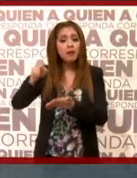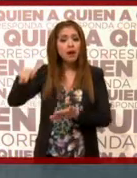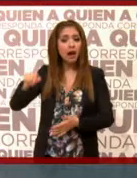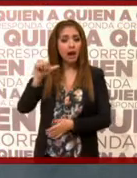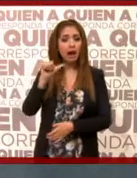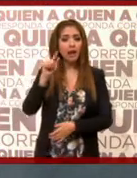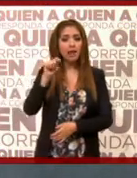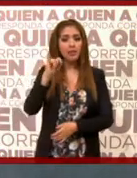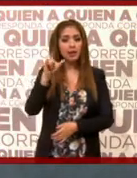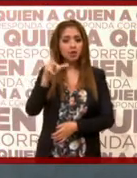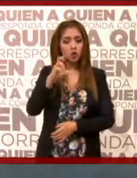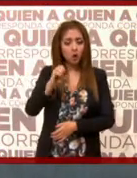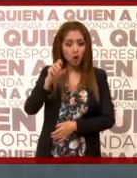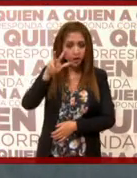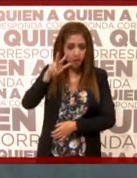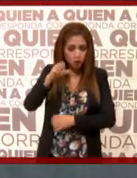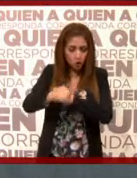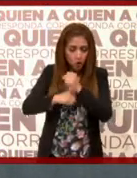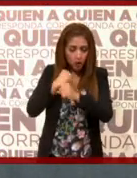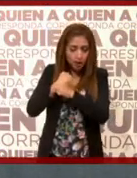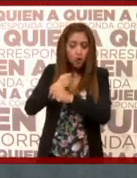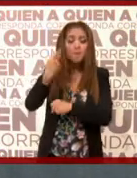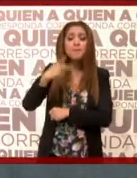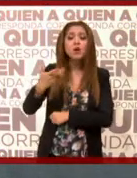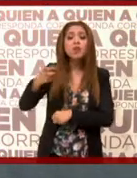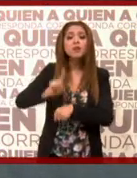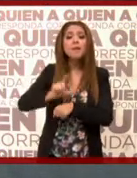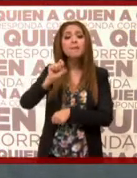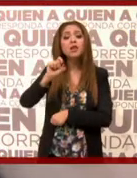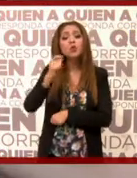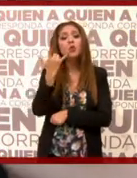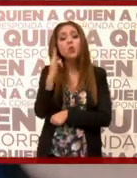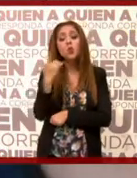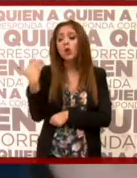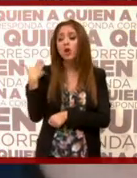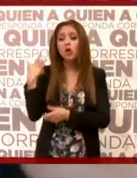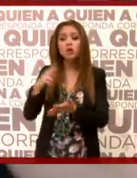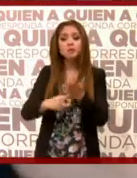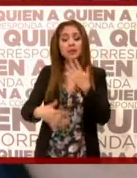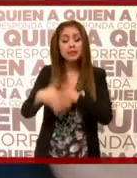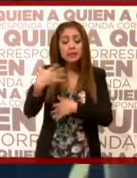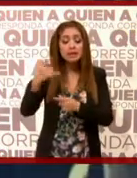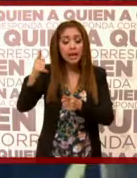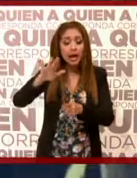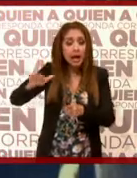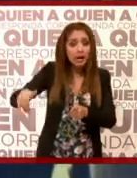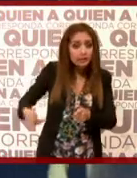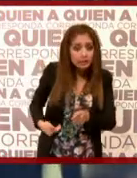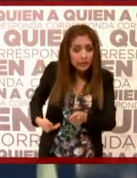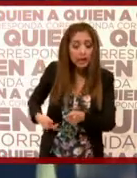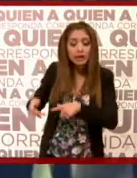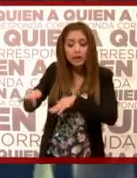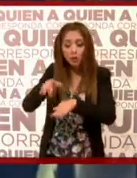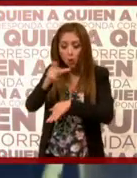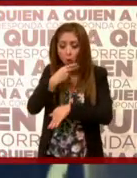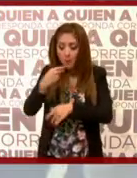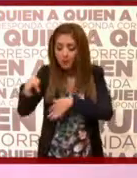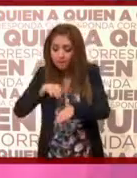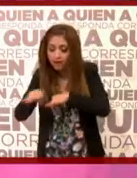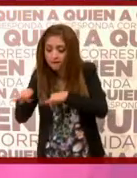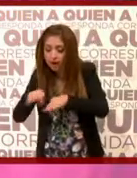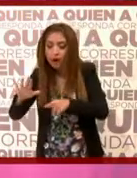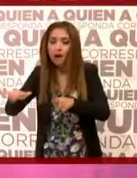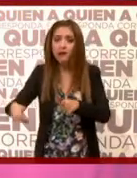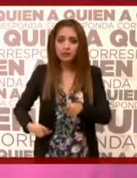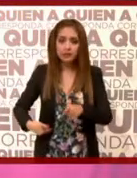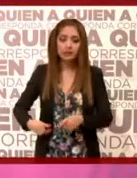desde hace 18 años y el 21 de julio pasado sufrió un terrible accidente en horas de trabajo que le cambió la vida para siempre. El día